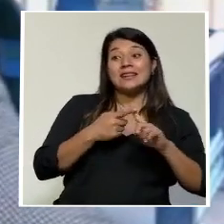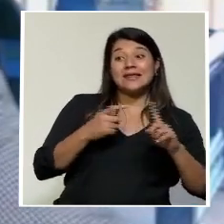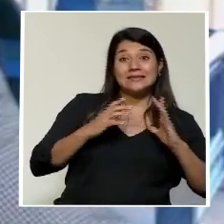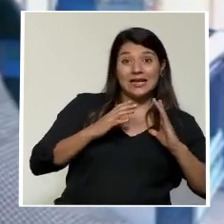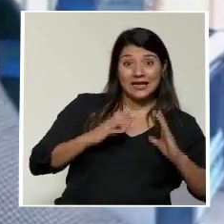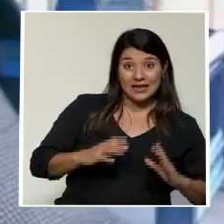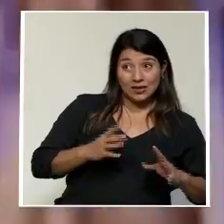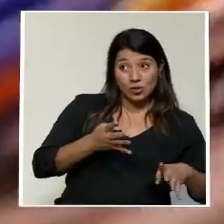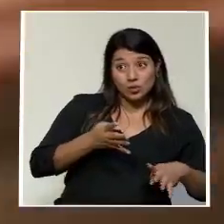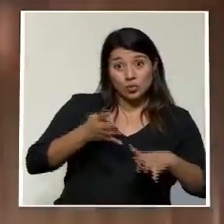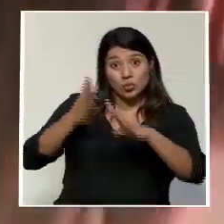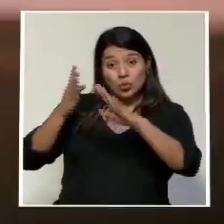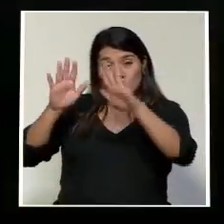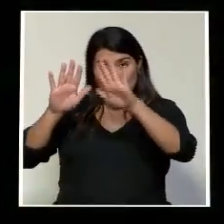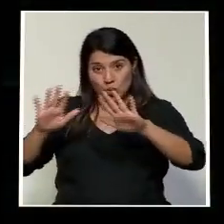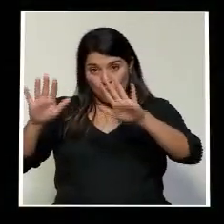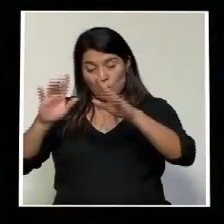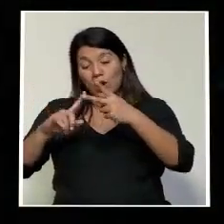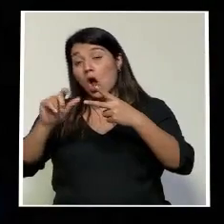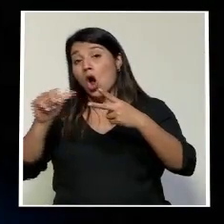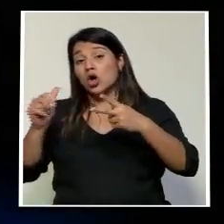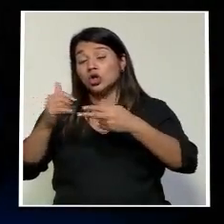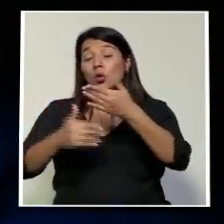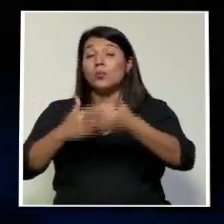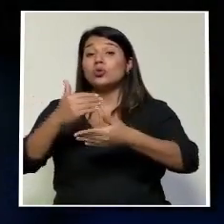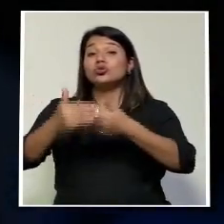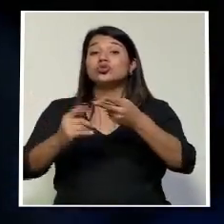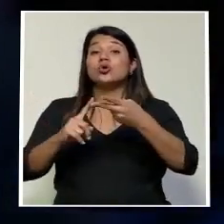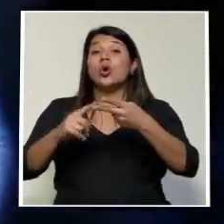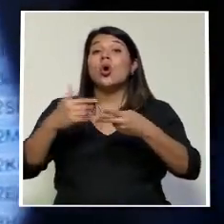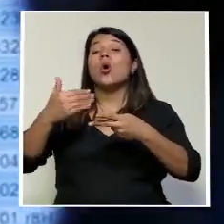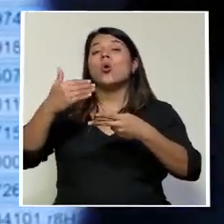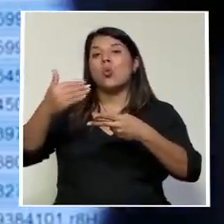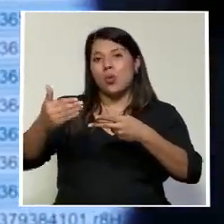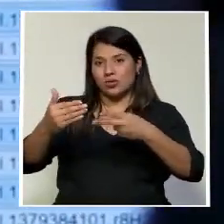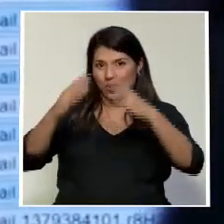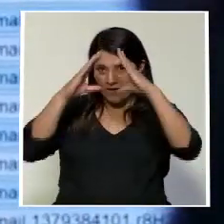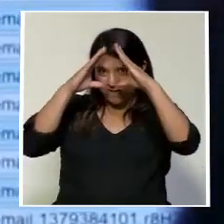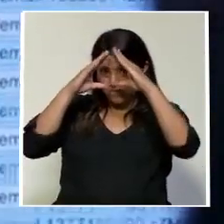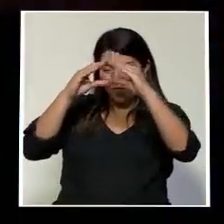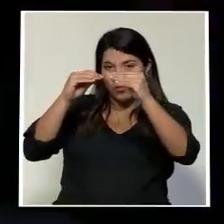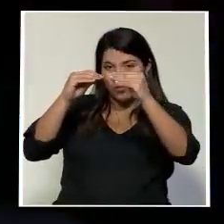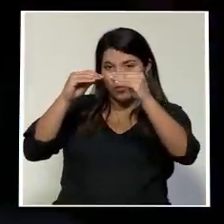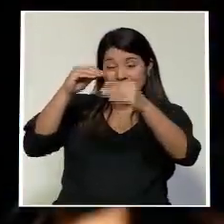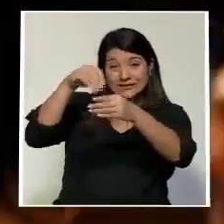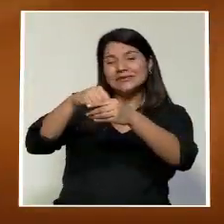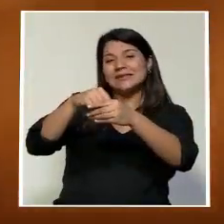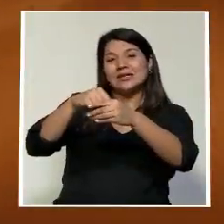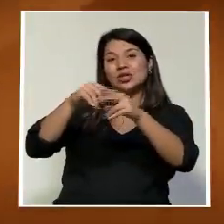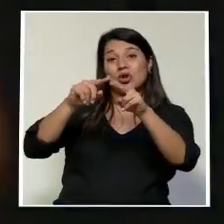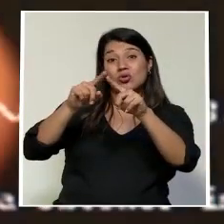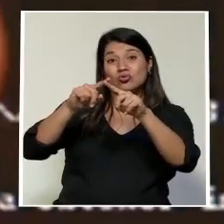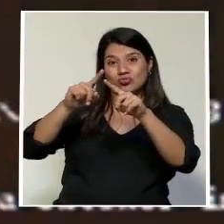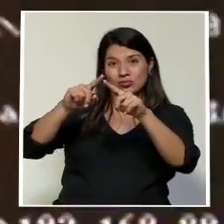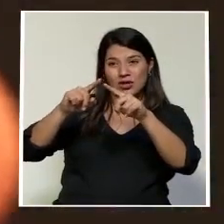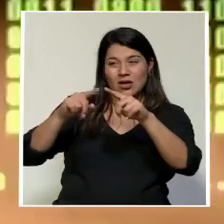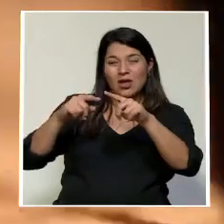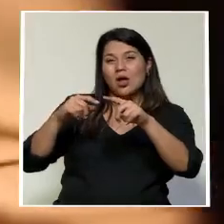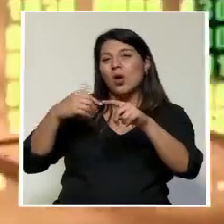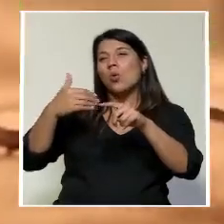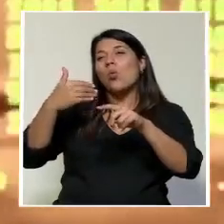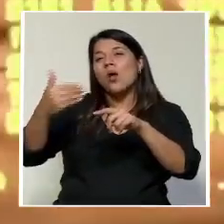otro proceso que es cuando los datos están consultados en las bases de datos buscan registros consultados por ejemplo un